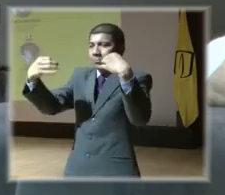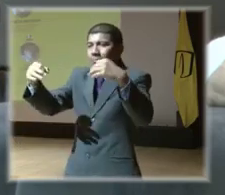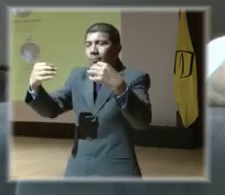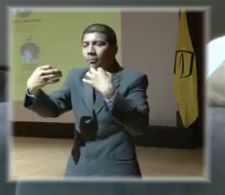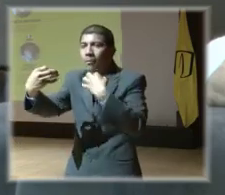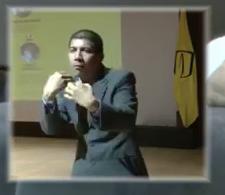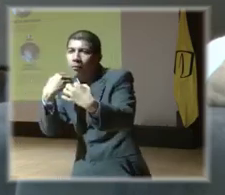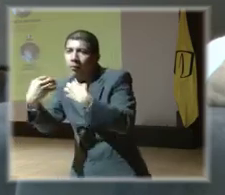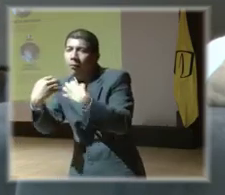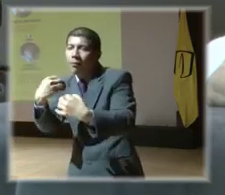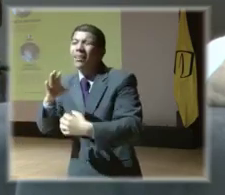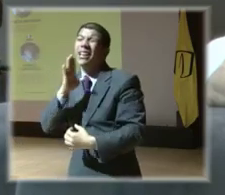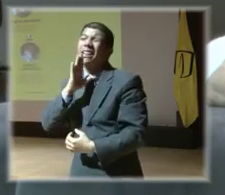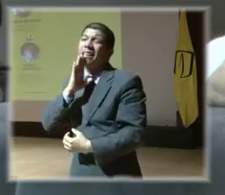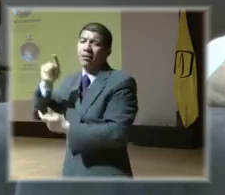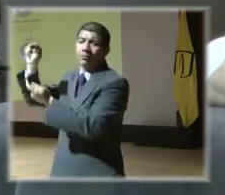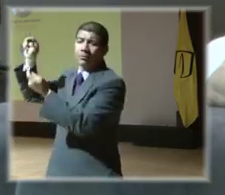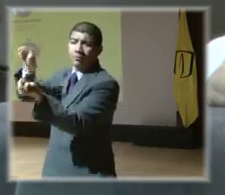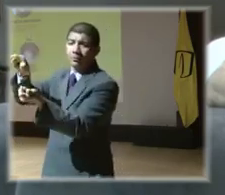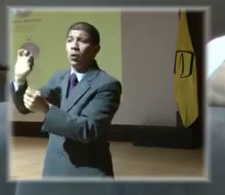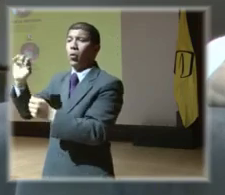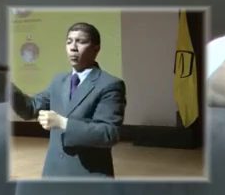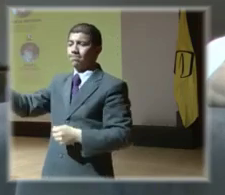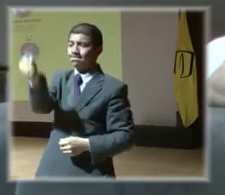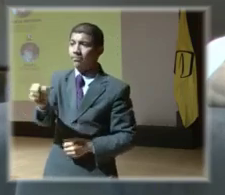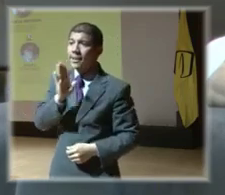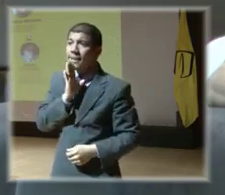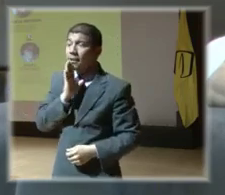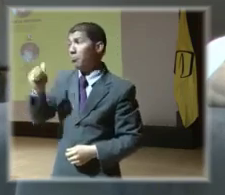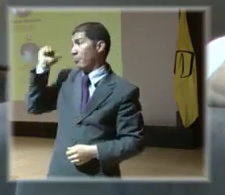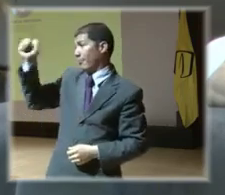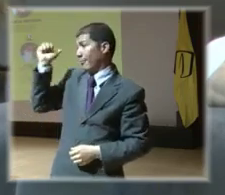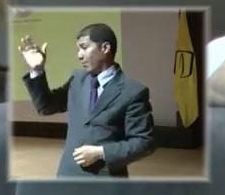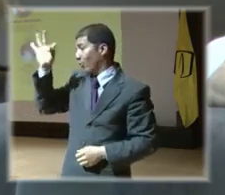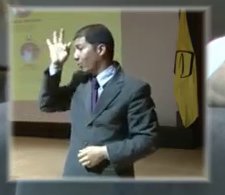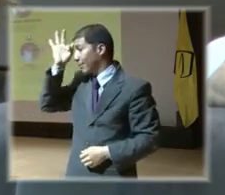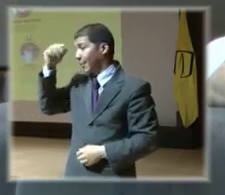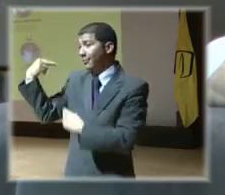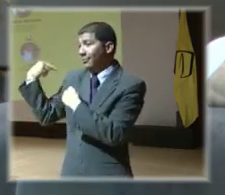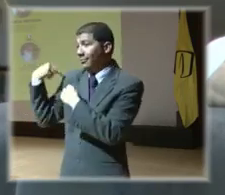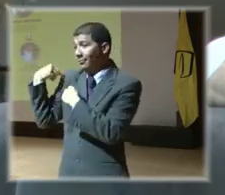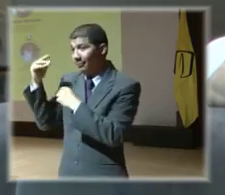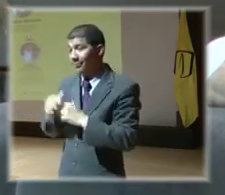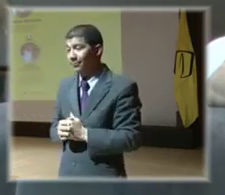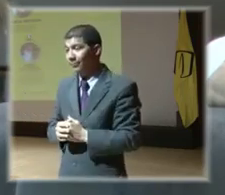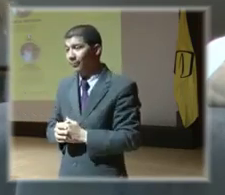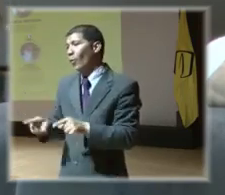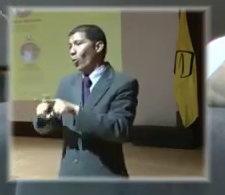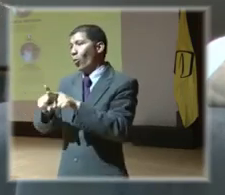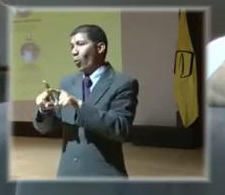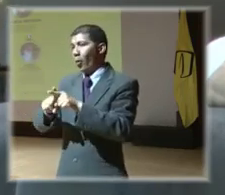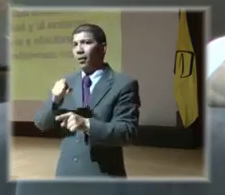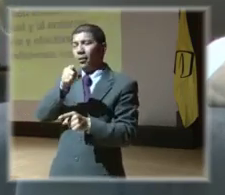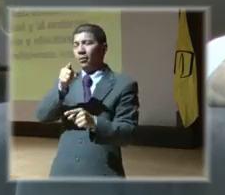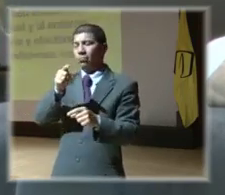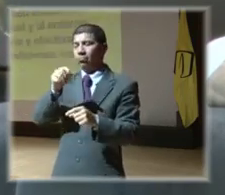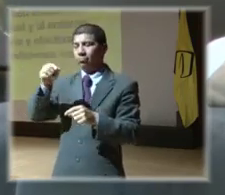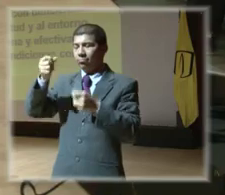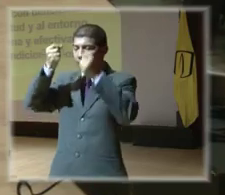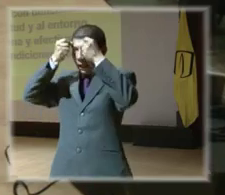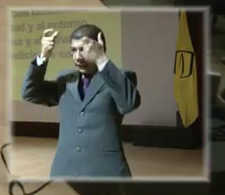proceso judicial, como hablábamos hoy, es el sistema de justicia que, así como está obligado a tener intérprete de lengua de señas, tiene que